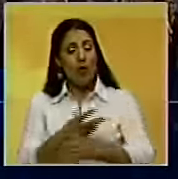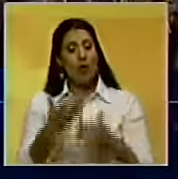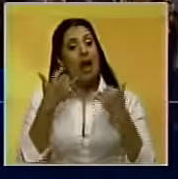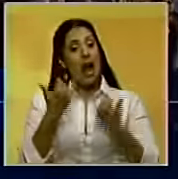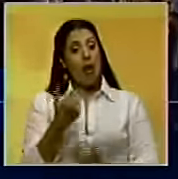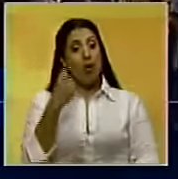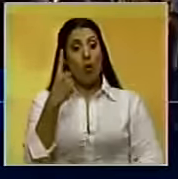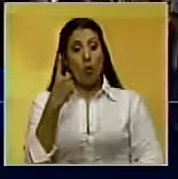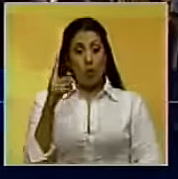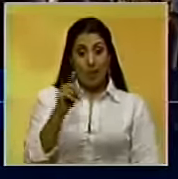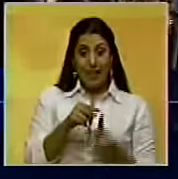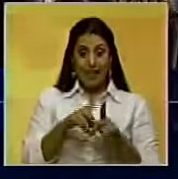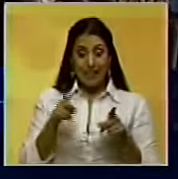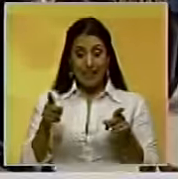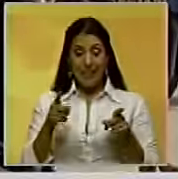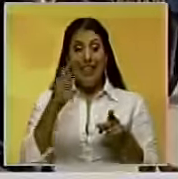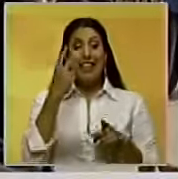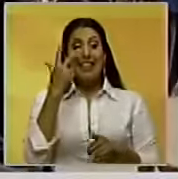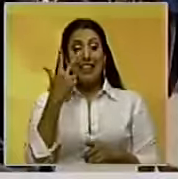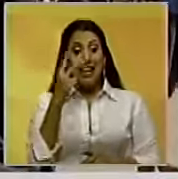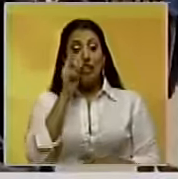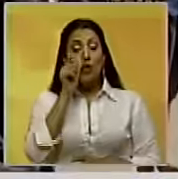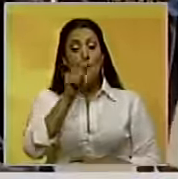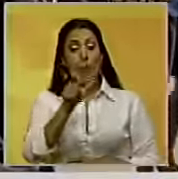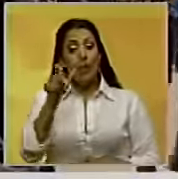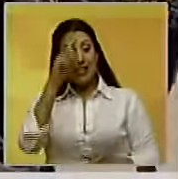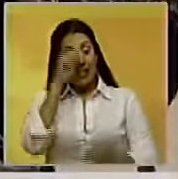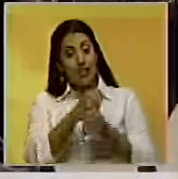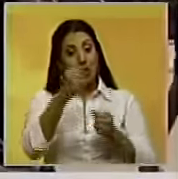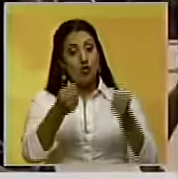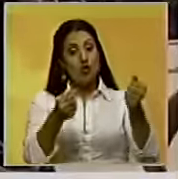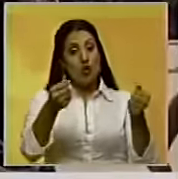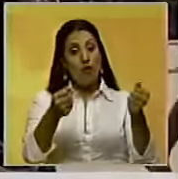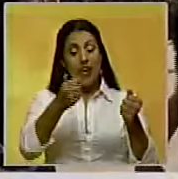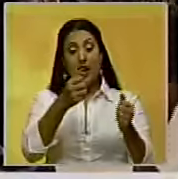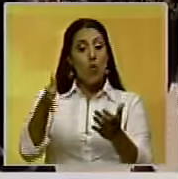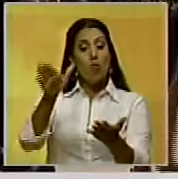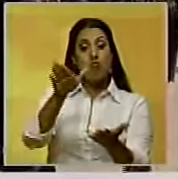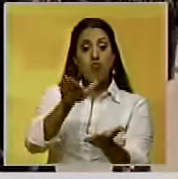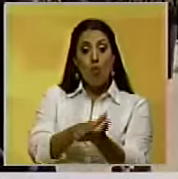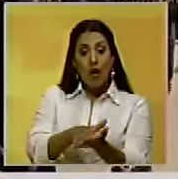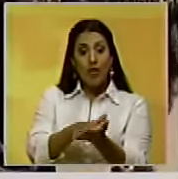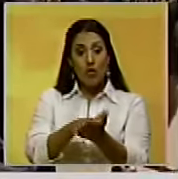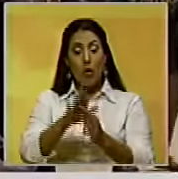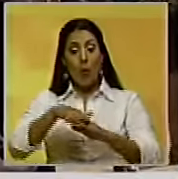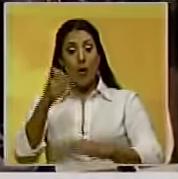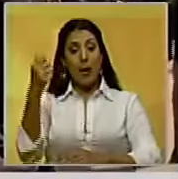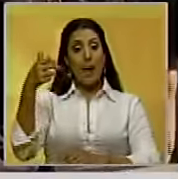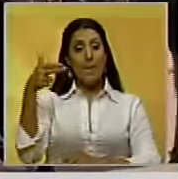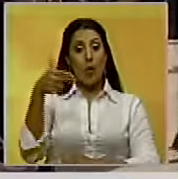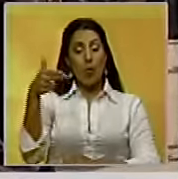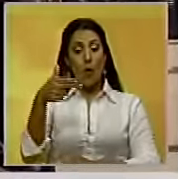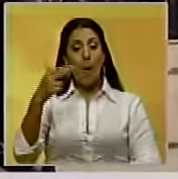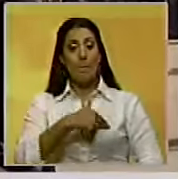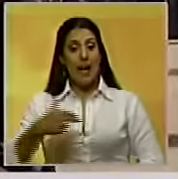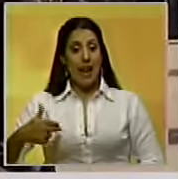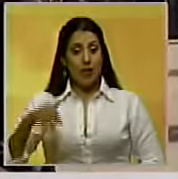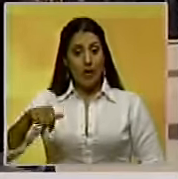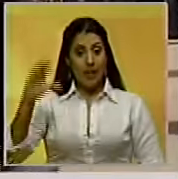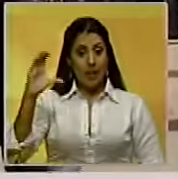tres transportistas de varias líneas del oeste de Caracas han sido víctimas de la delincuencia en la ciudad